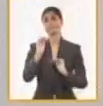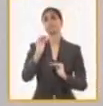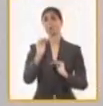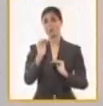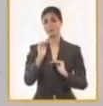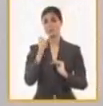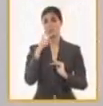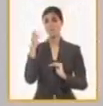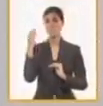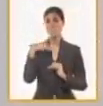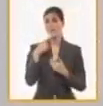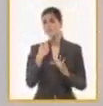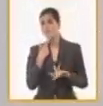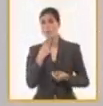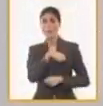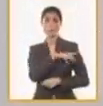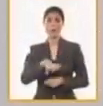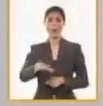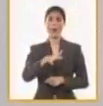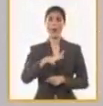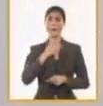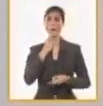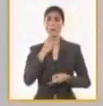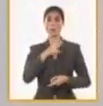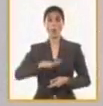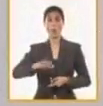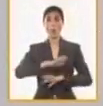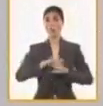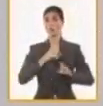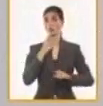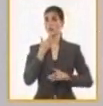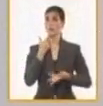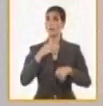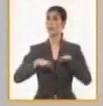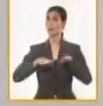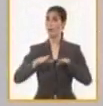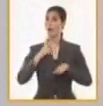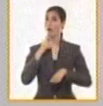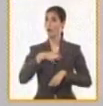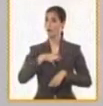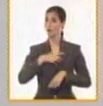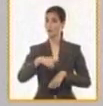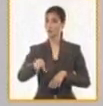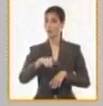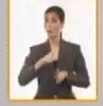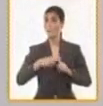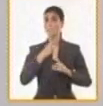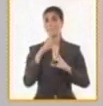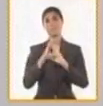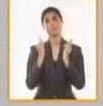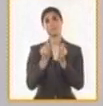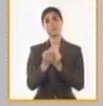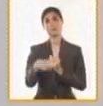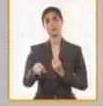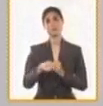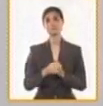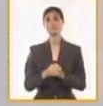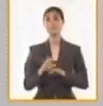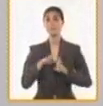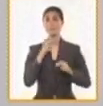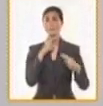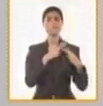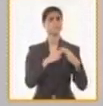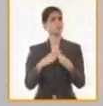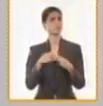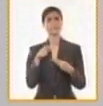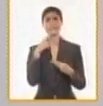que pueda sentir el pueblo o lo que pueda sentir una persona, una familia. Y confiamos plenamente en